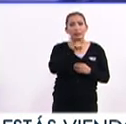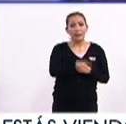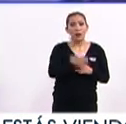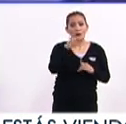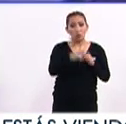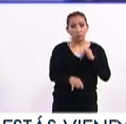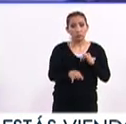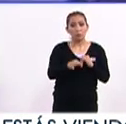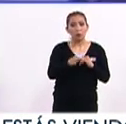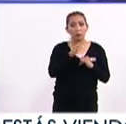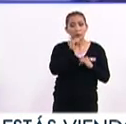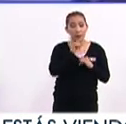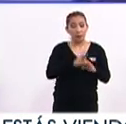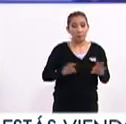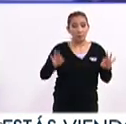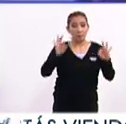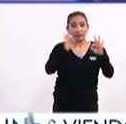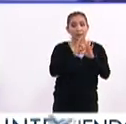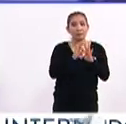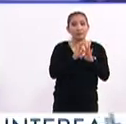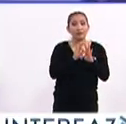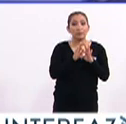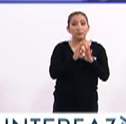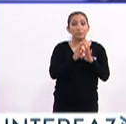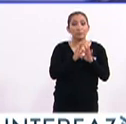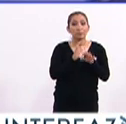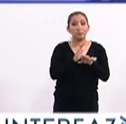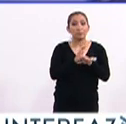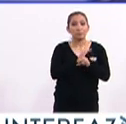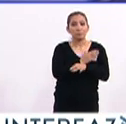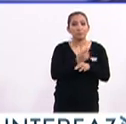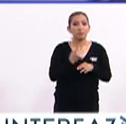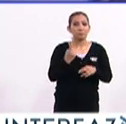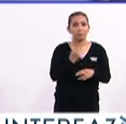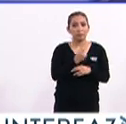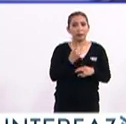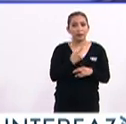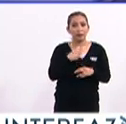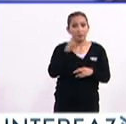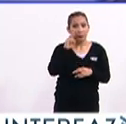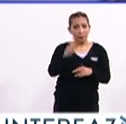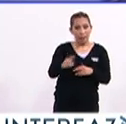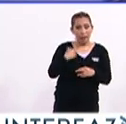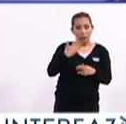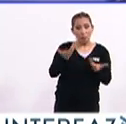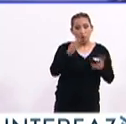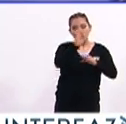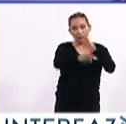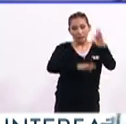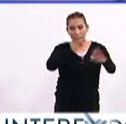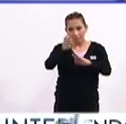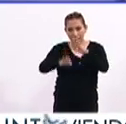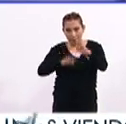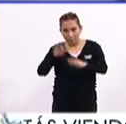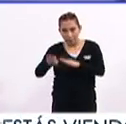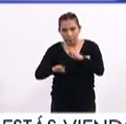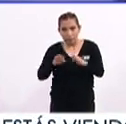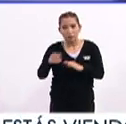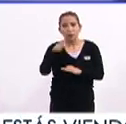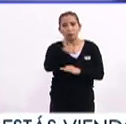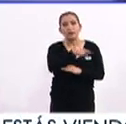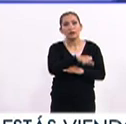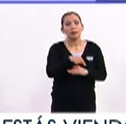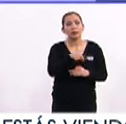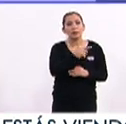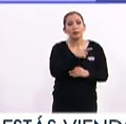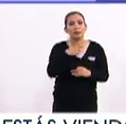final, fundamentalmente, sobre todo porque lo que queremos es apego al tratamiento, o sea, que haya un